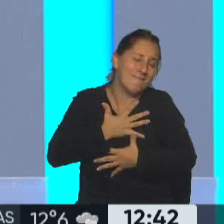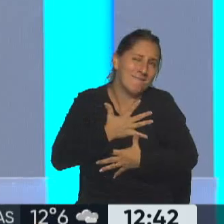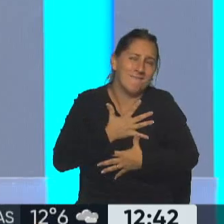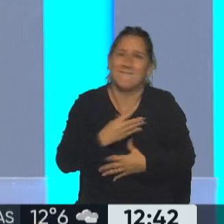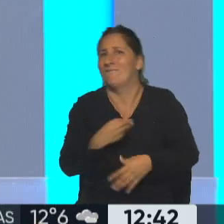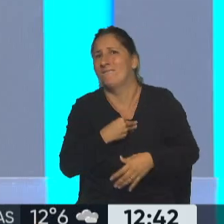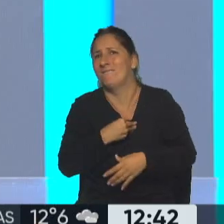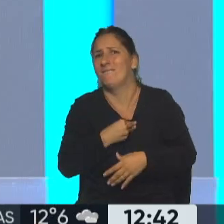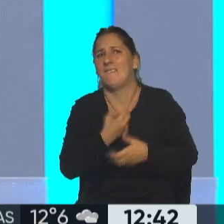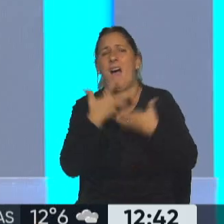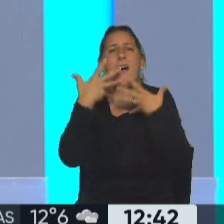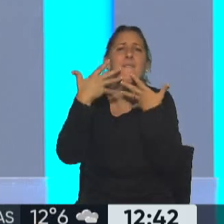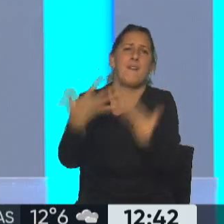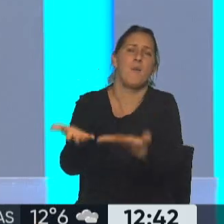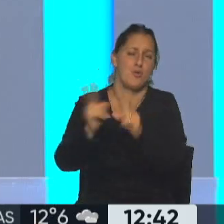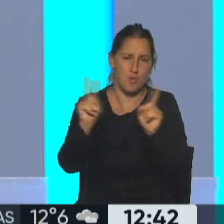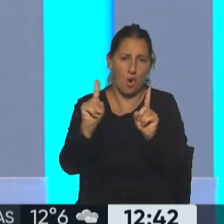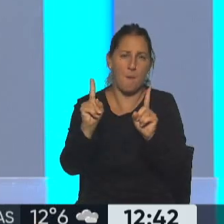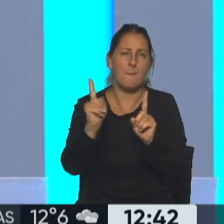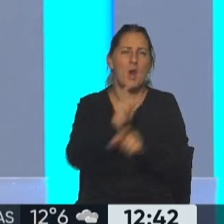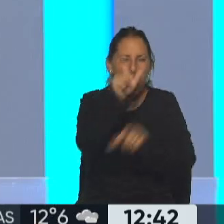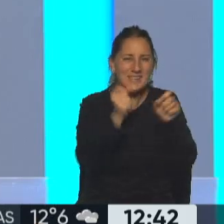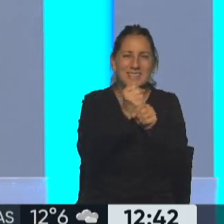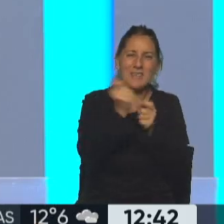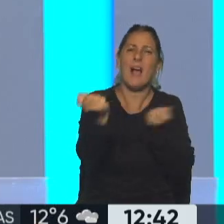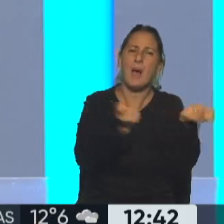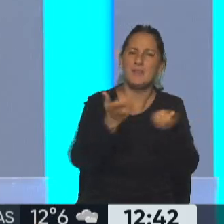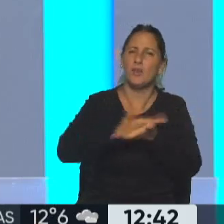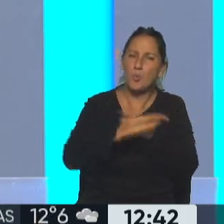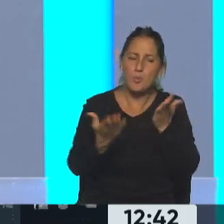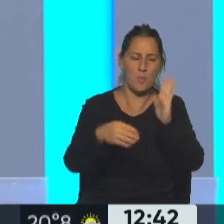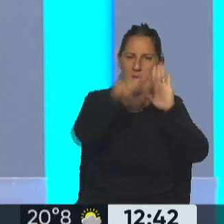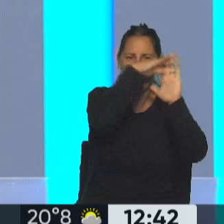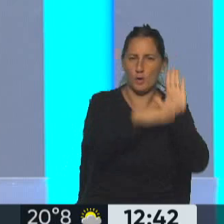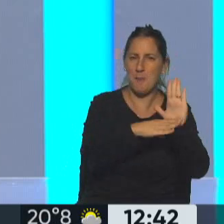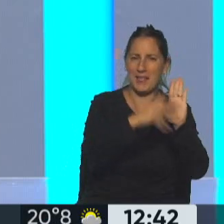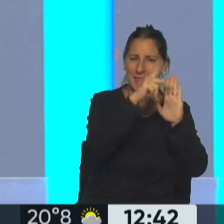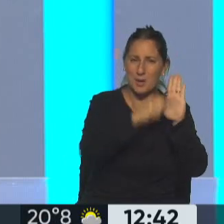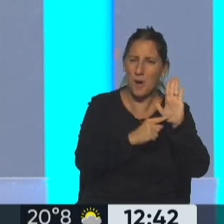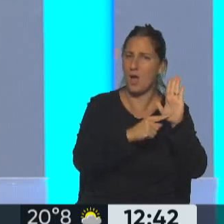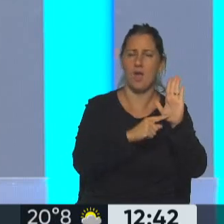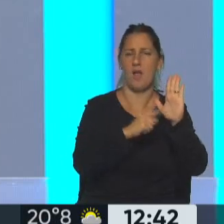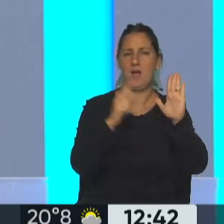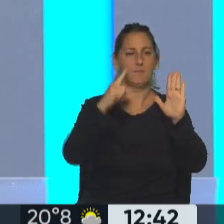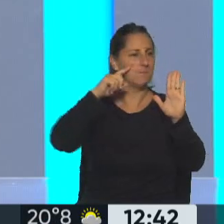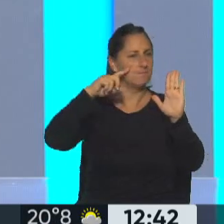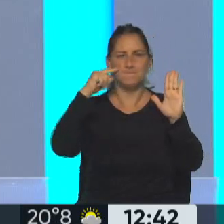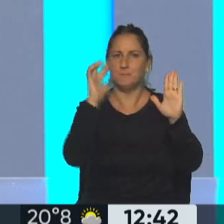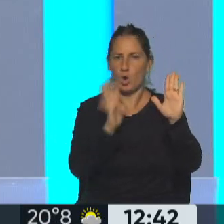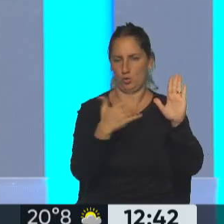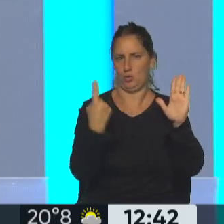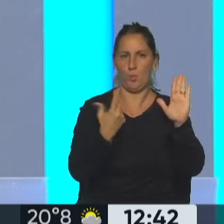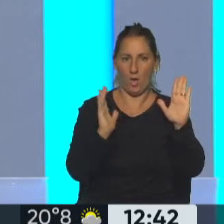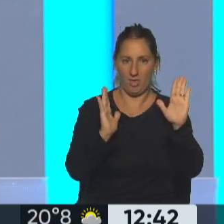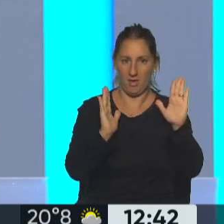vuelvan este militantes de la causa pero no pueden desconocer la normativa nacional desde la Constitución nacional e internacional